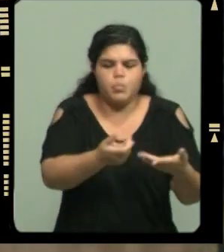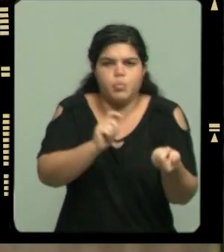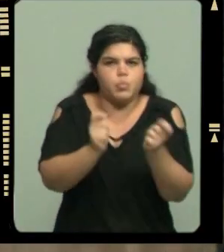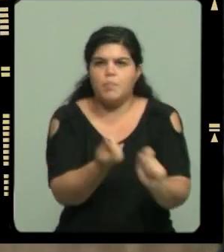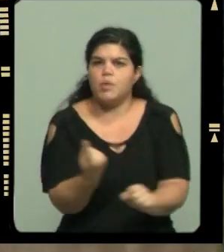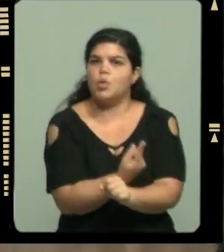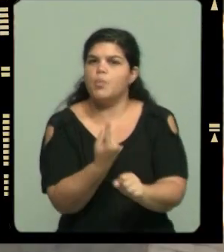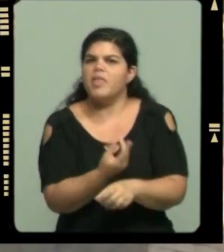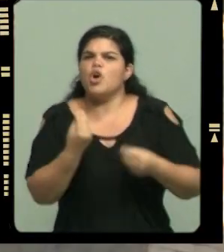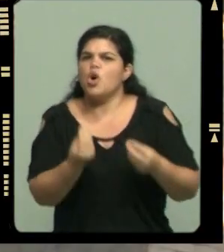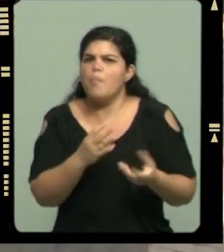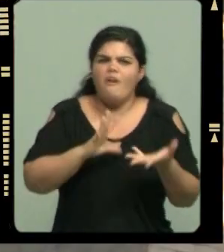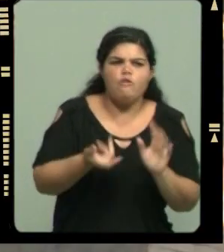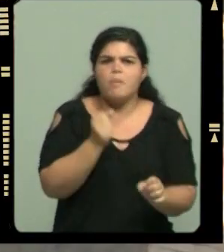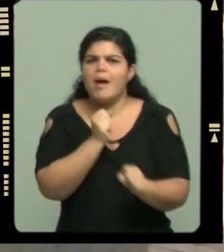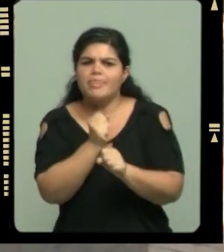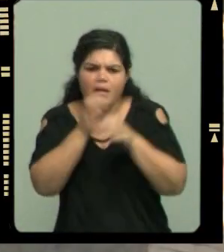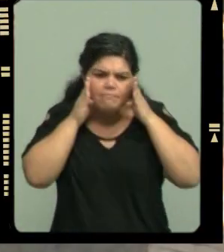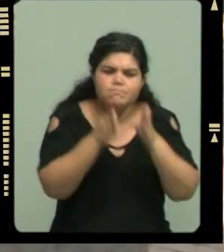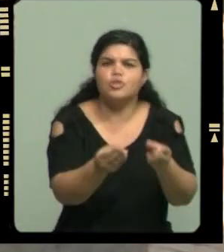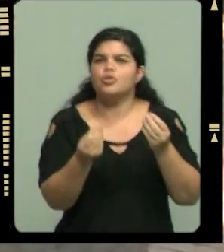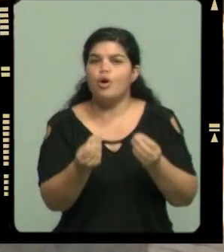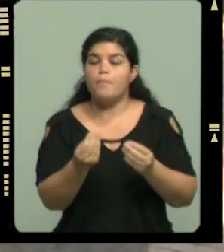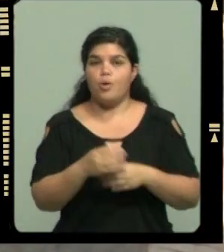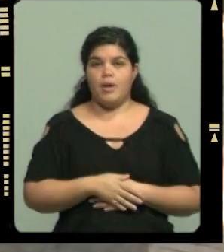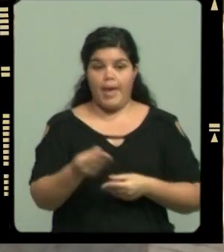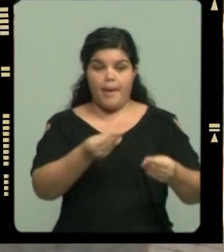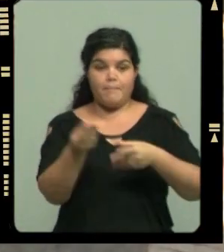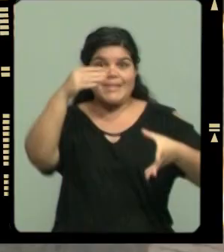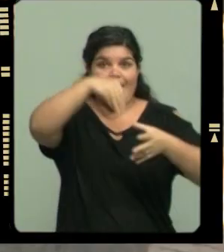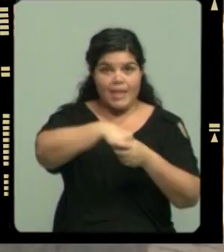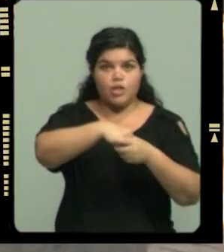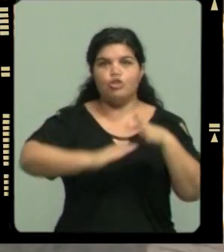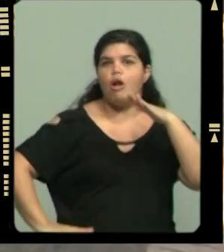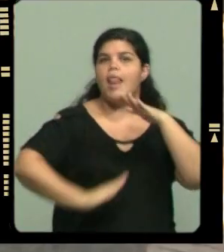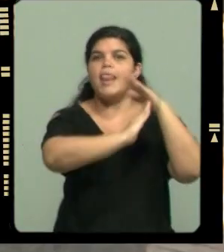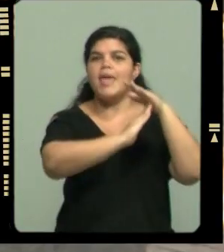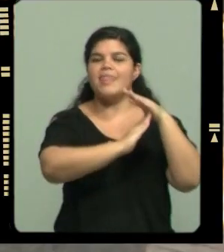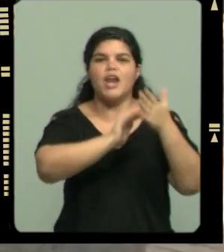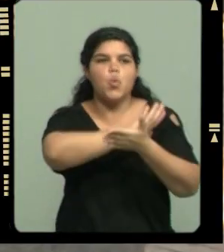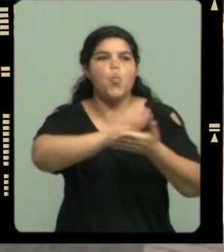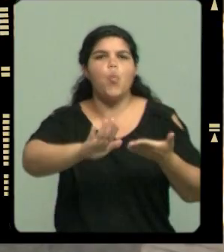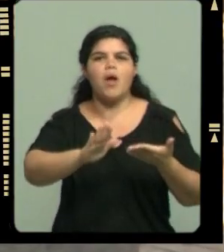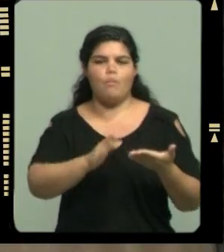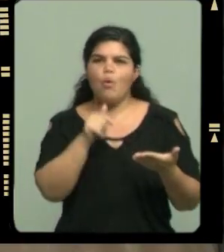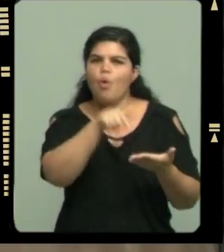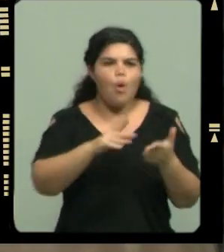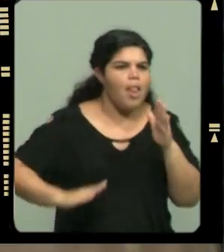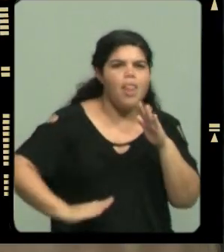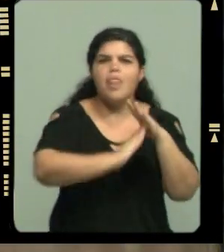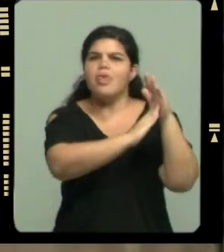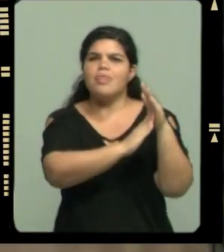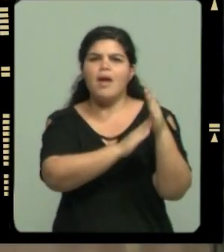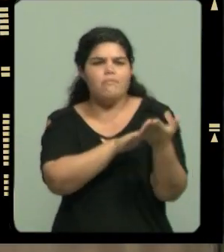bienestar dentro de la empresa. Entonces, una empresa que desarrolla el bienestar de manera adecuada empieza a atraer talento, y